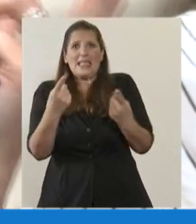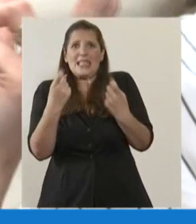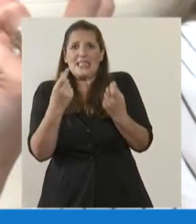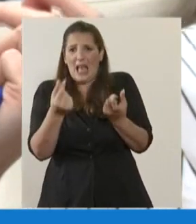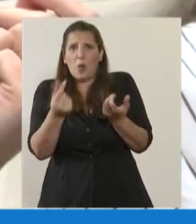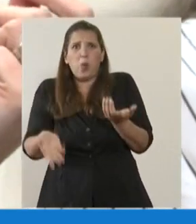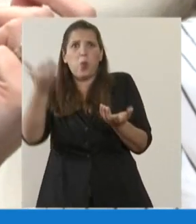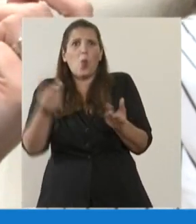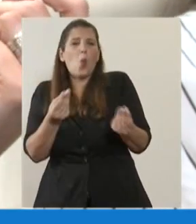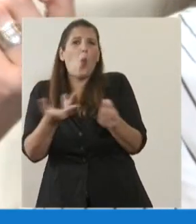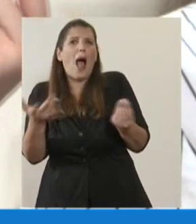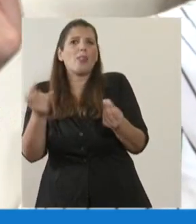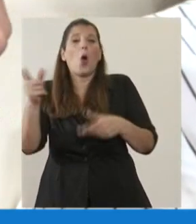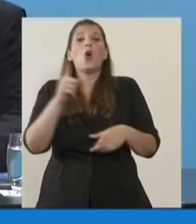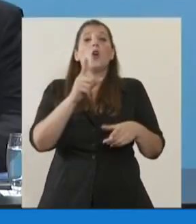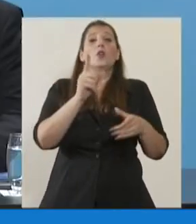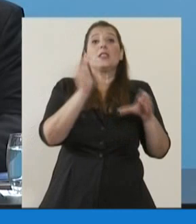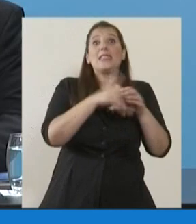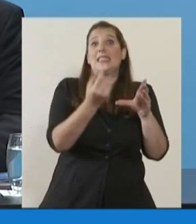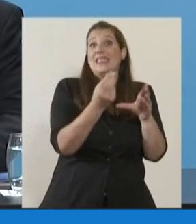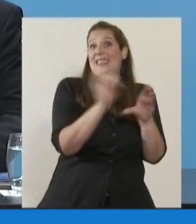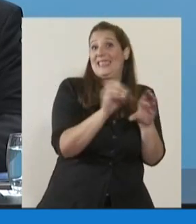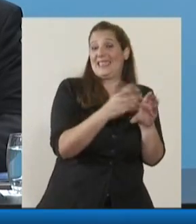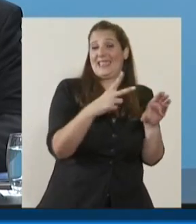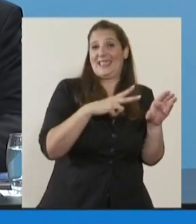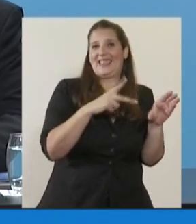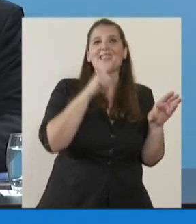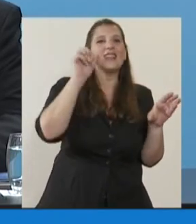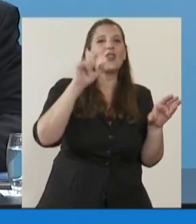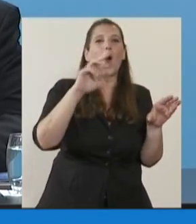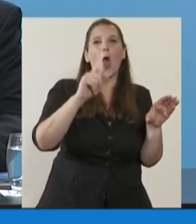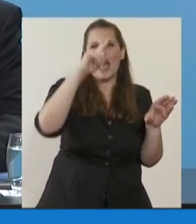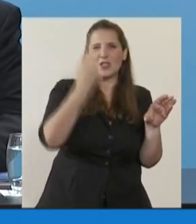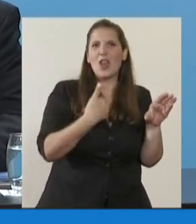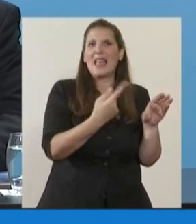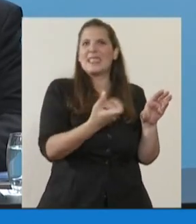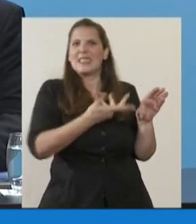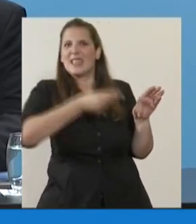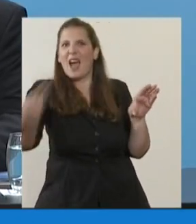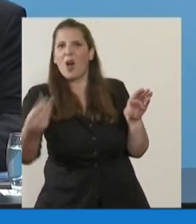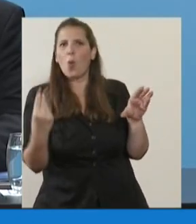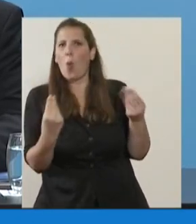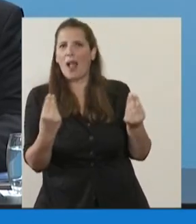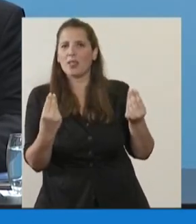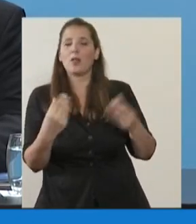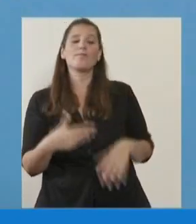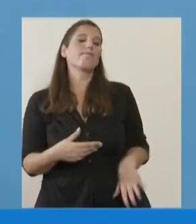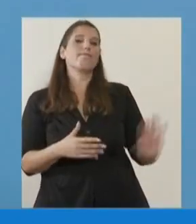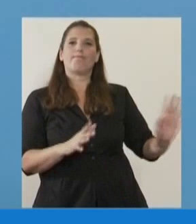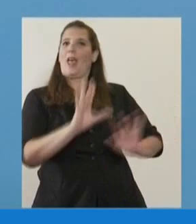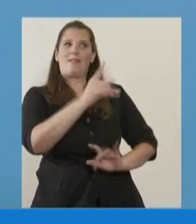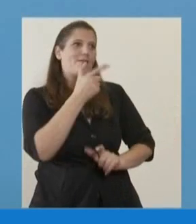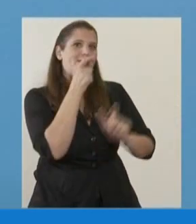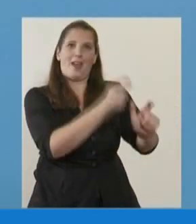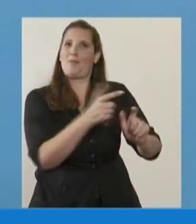año de parte del Tesoro Nacional? Es difícil decirlo porque depende de distintas variables que tienen que ver con la macroeconomía que